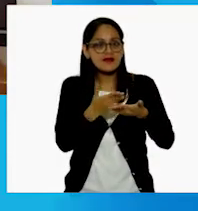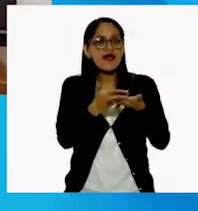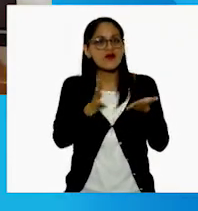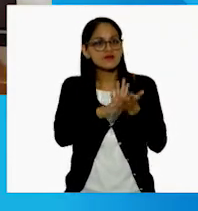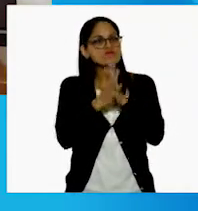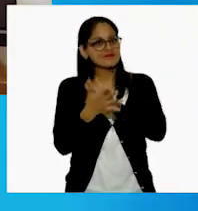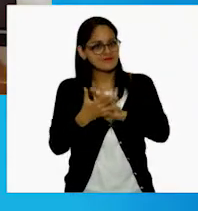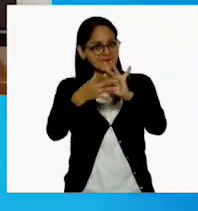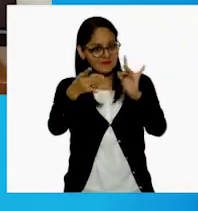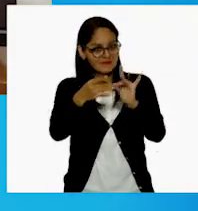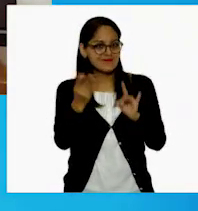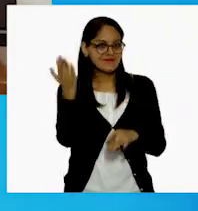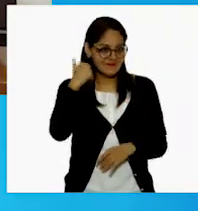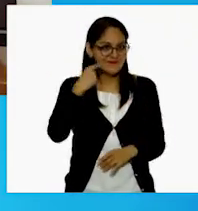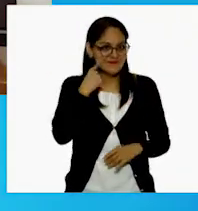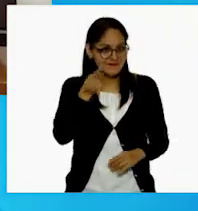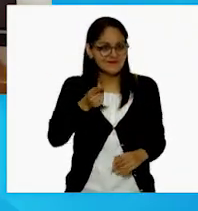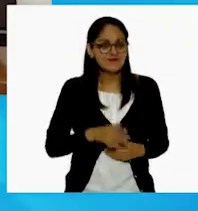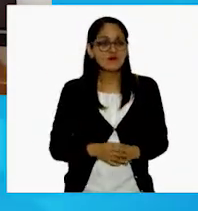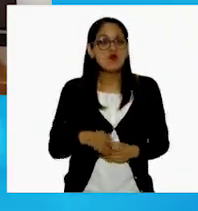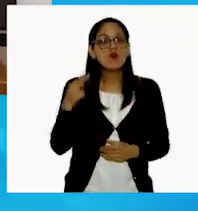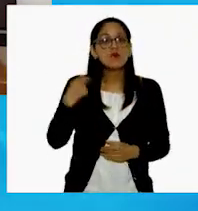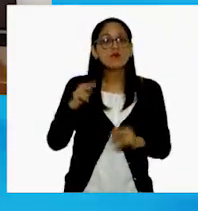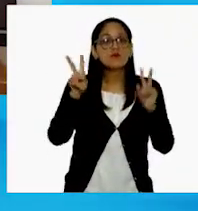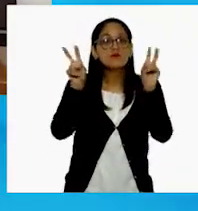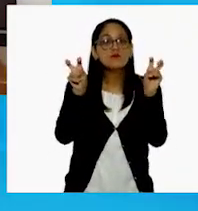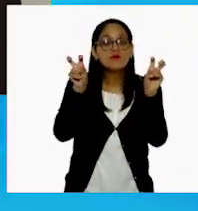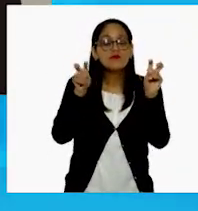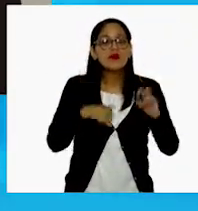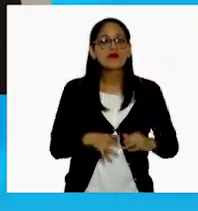cuento. Ven conmigo. Se llama